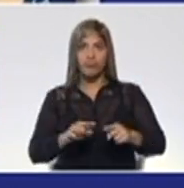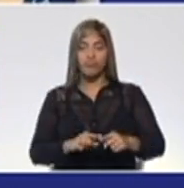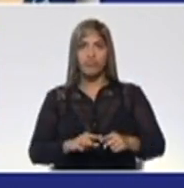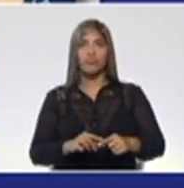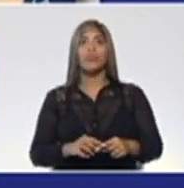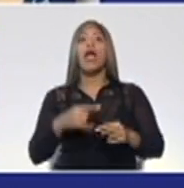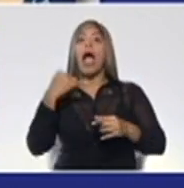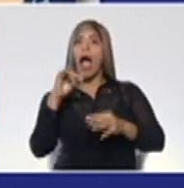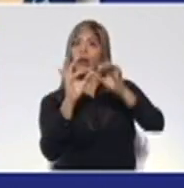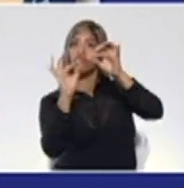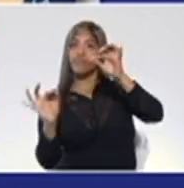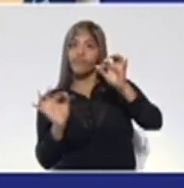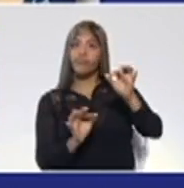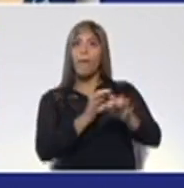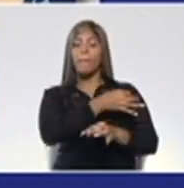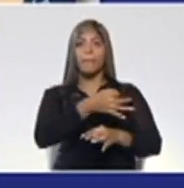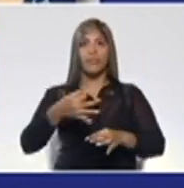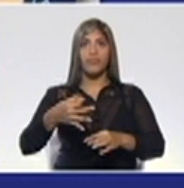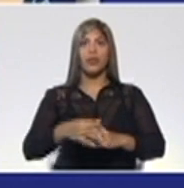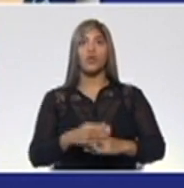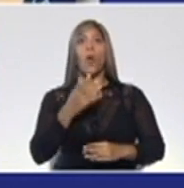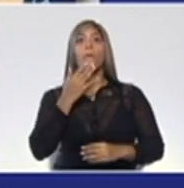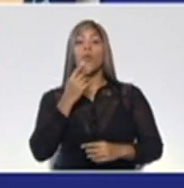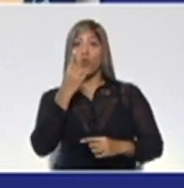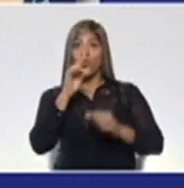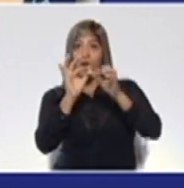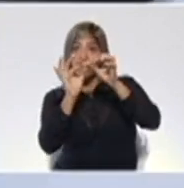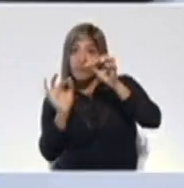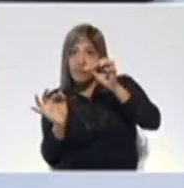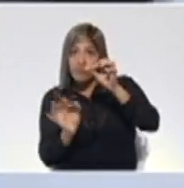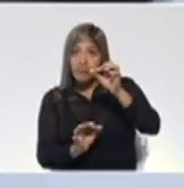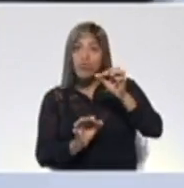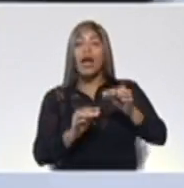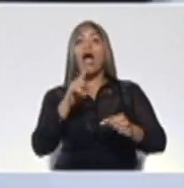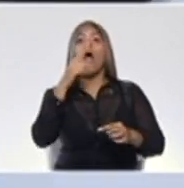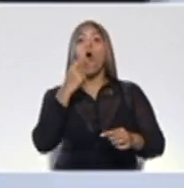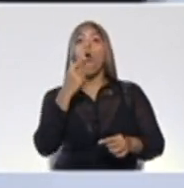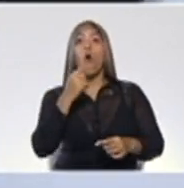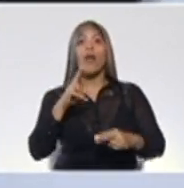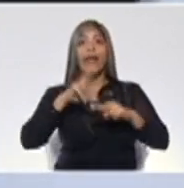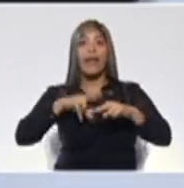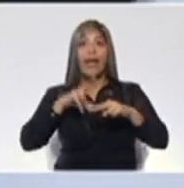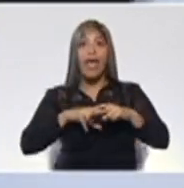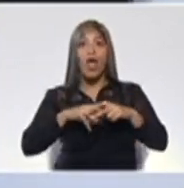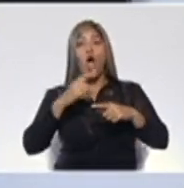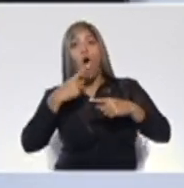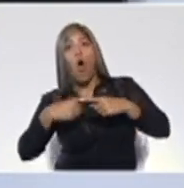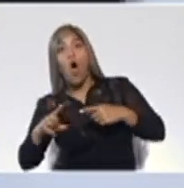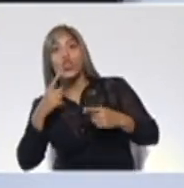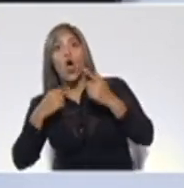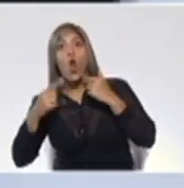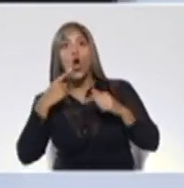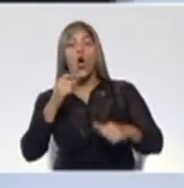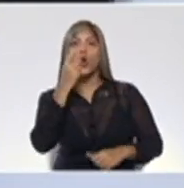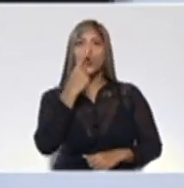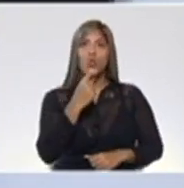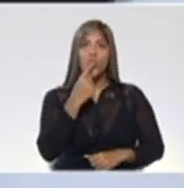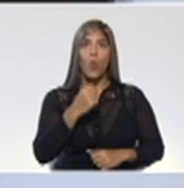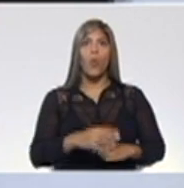sus diagonales, una diagonal en color negro y otra en color rojo.